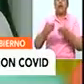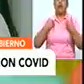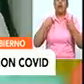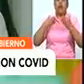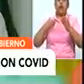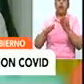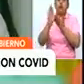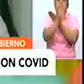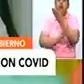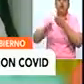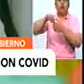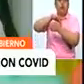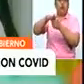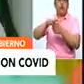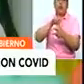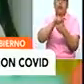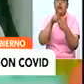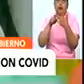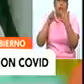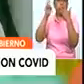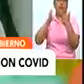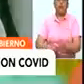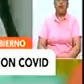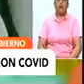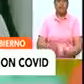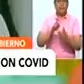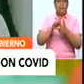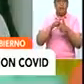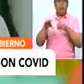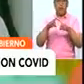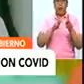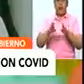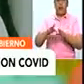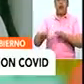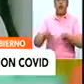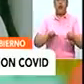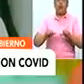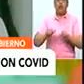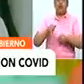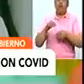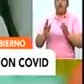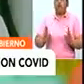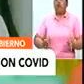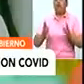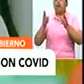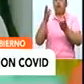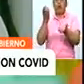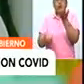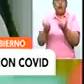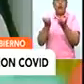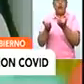COVID basado en 3 aspectos. Plan de acción y contingencia, un plan de contención y un plan de intervención y